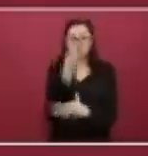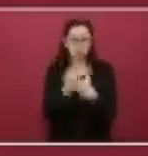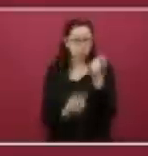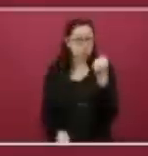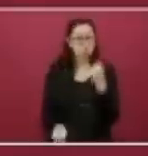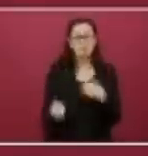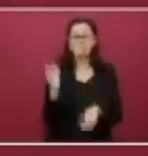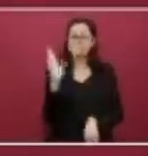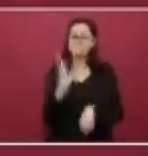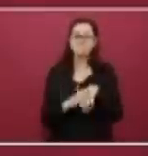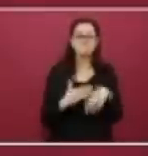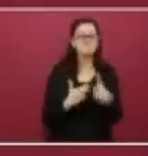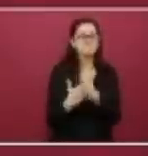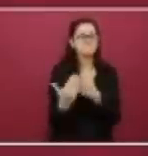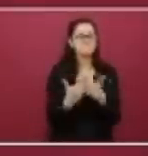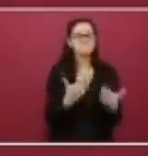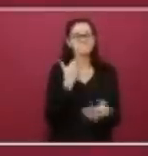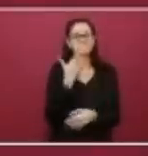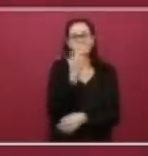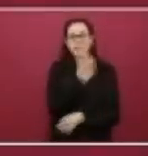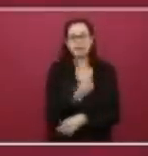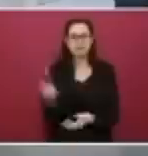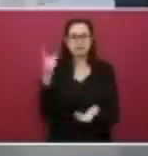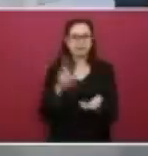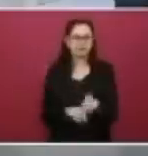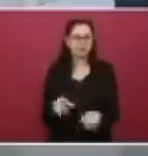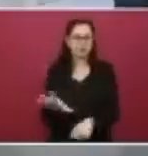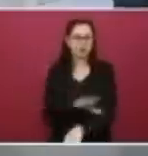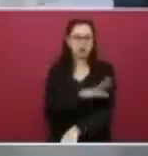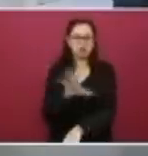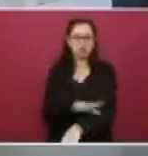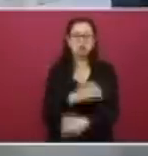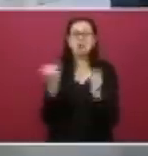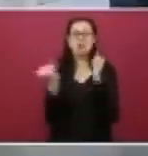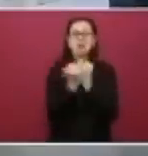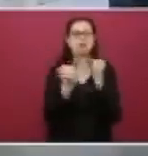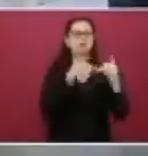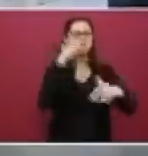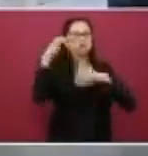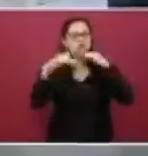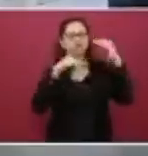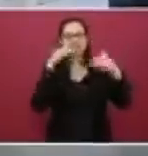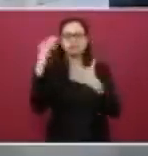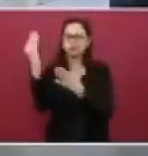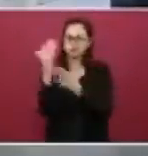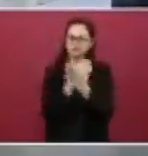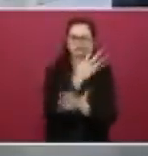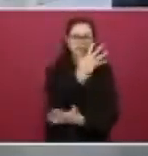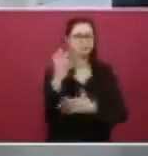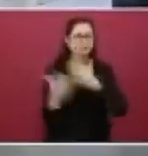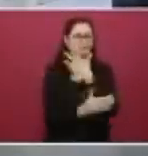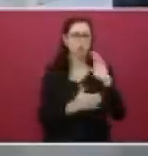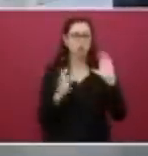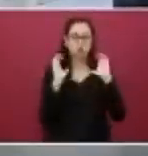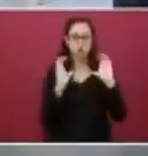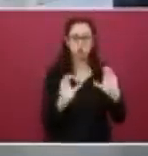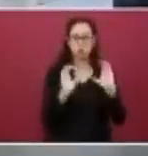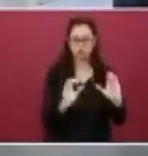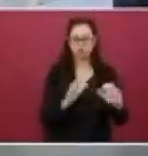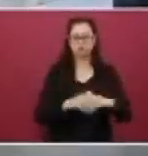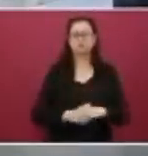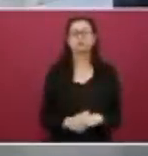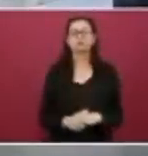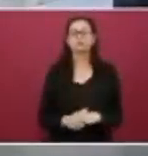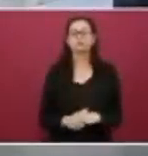eficiente el punto de vista energético y la menos contaminante desde el punto de vista ecológico el principal